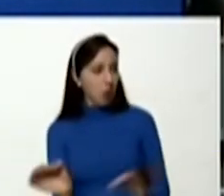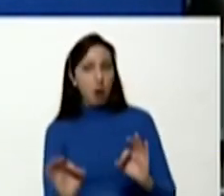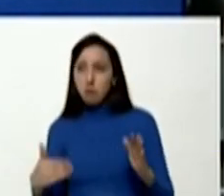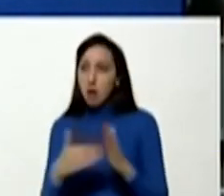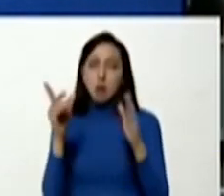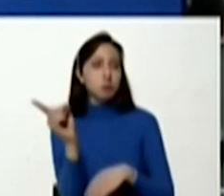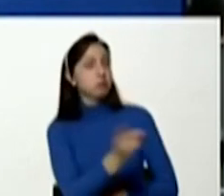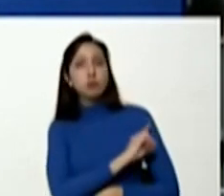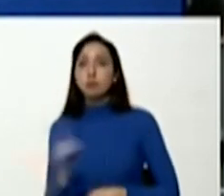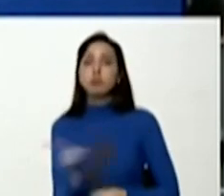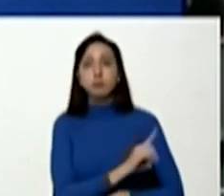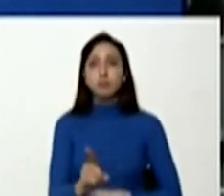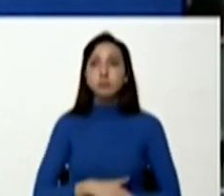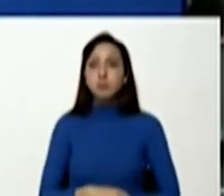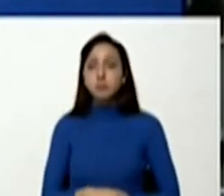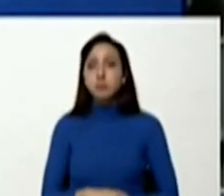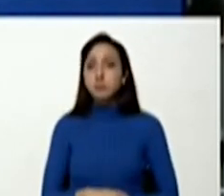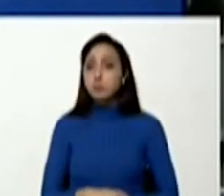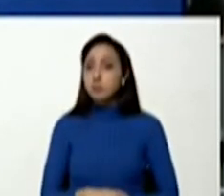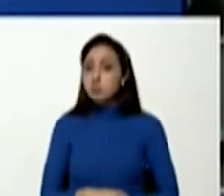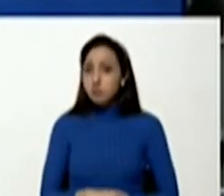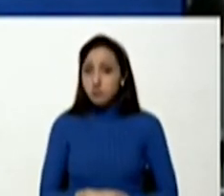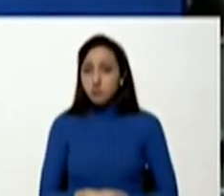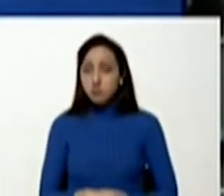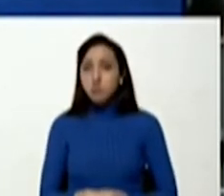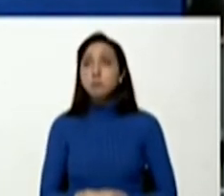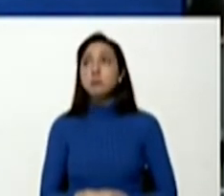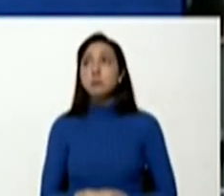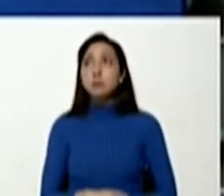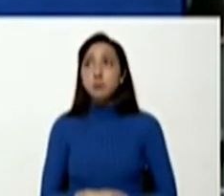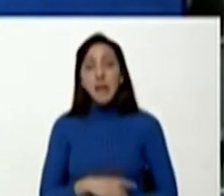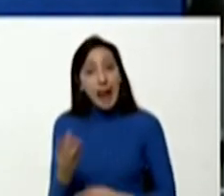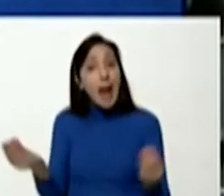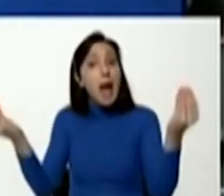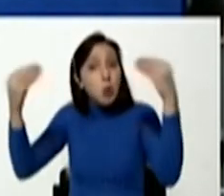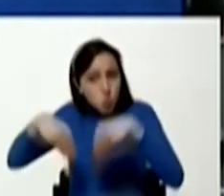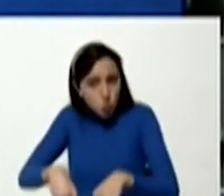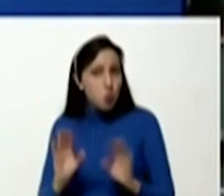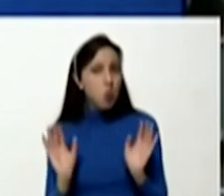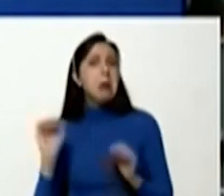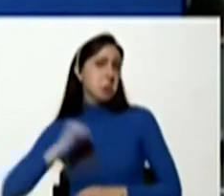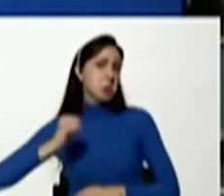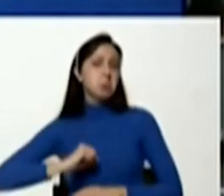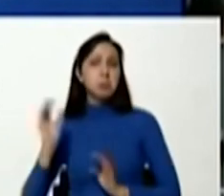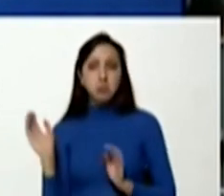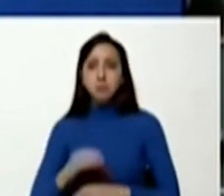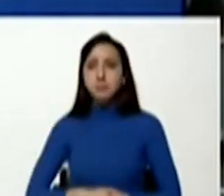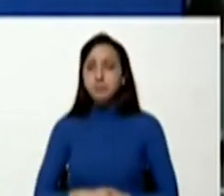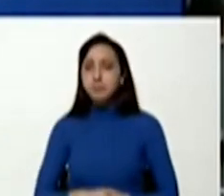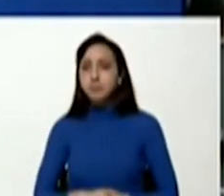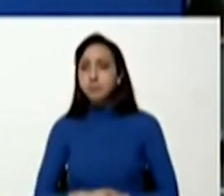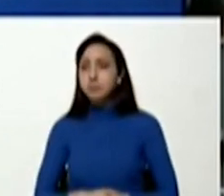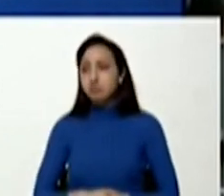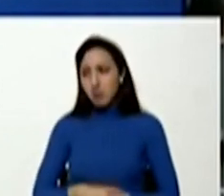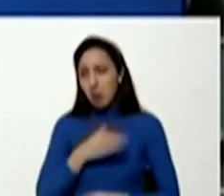malas nada si es concertado consensuado y